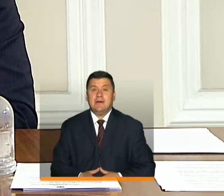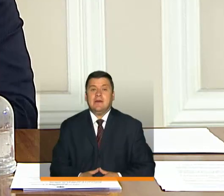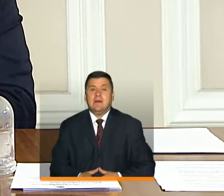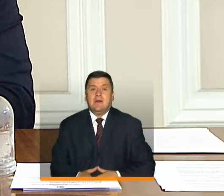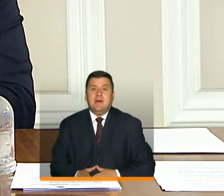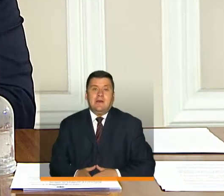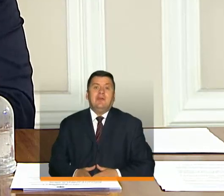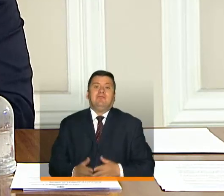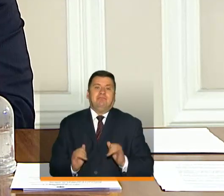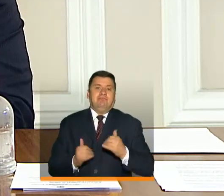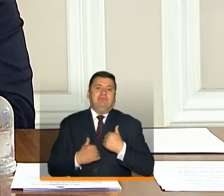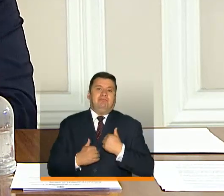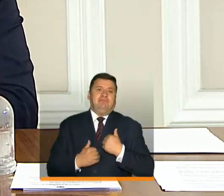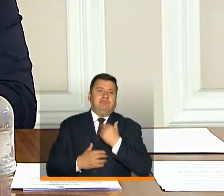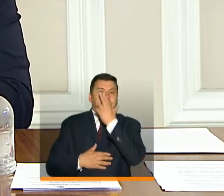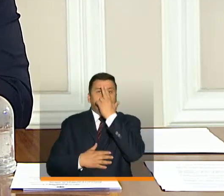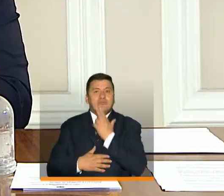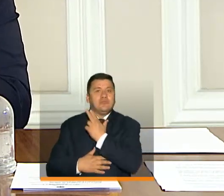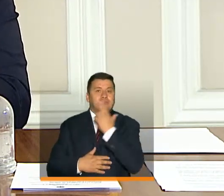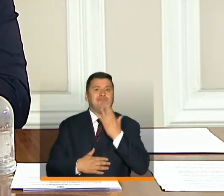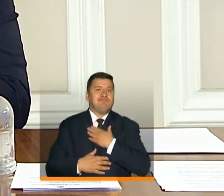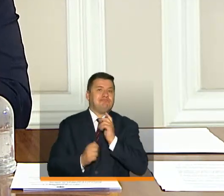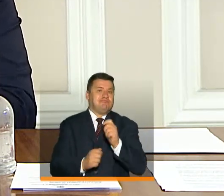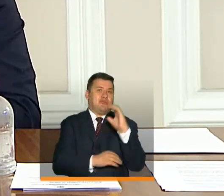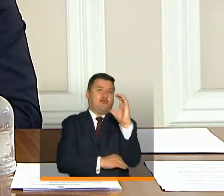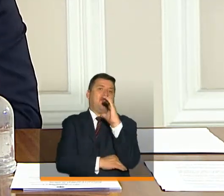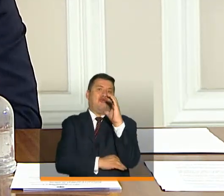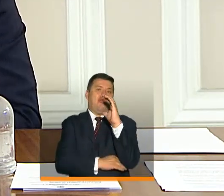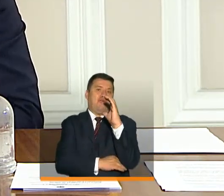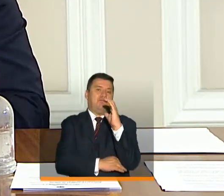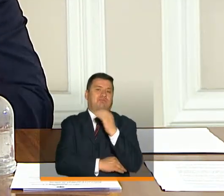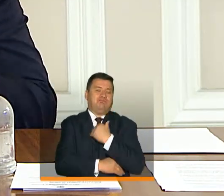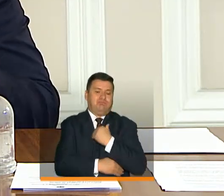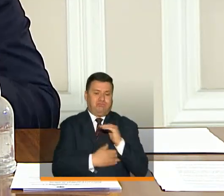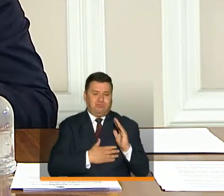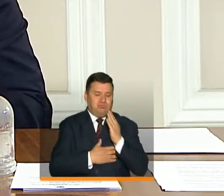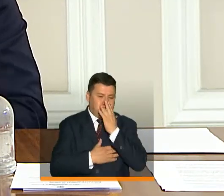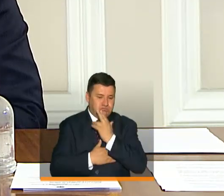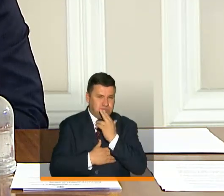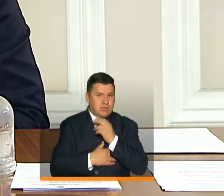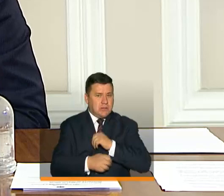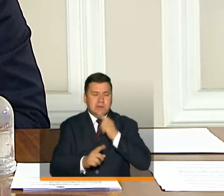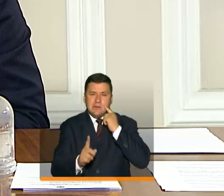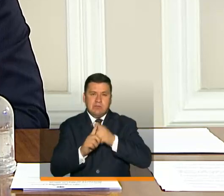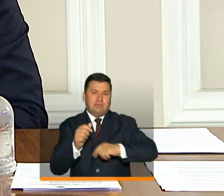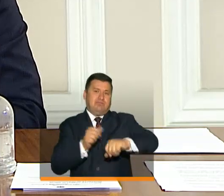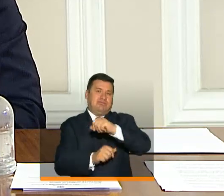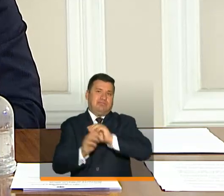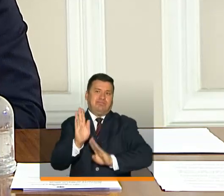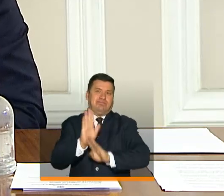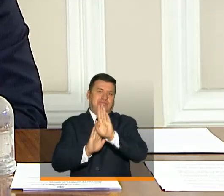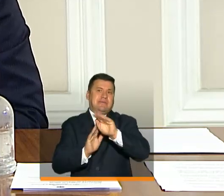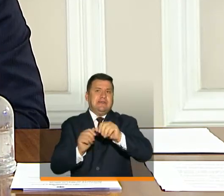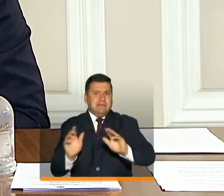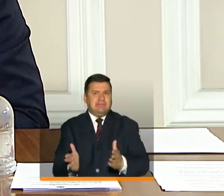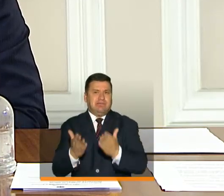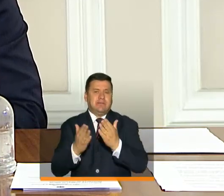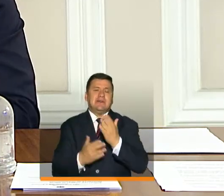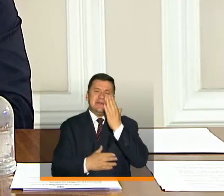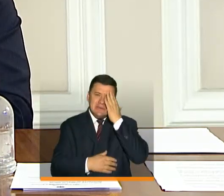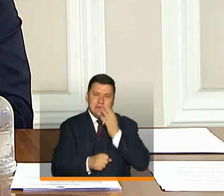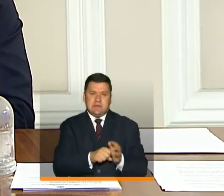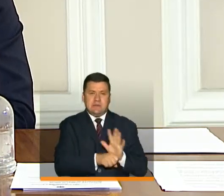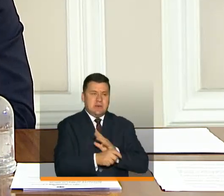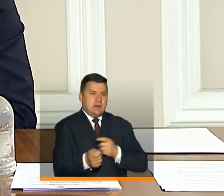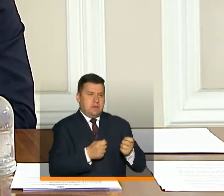Este compromiso con Colombia es un compromiso de reactivación en el marco de enfrentar también esta